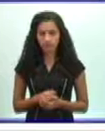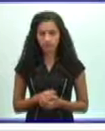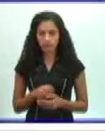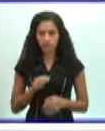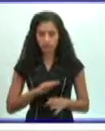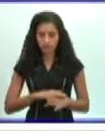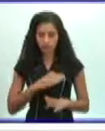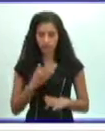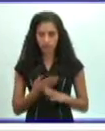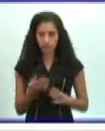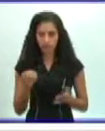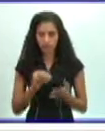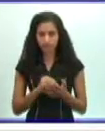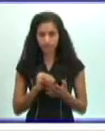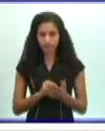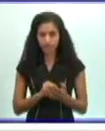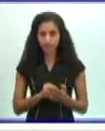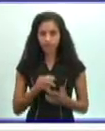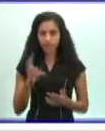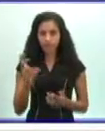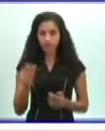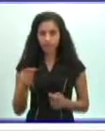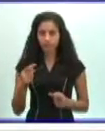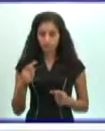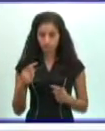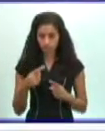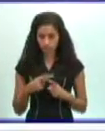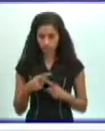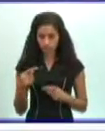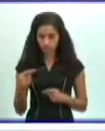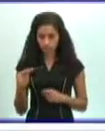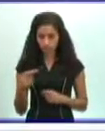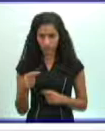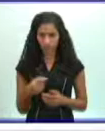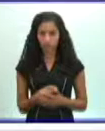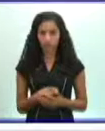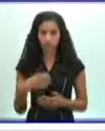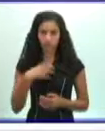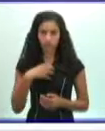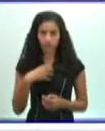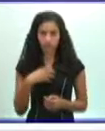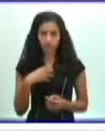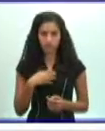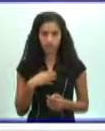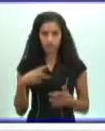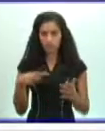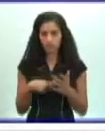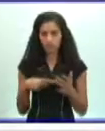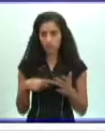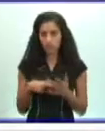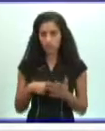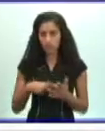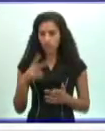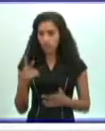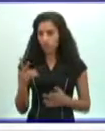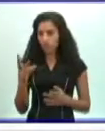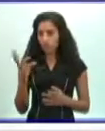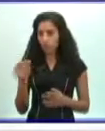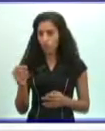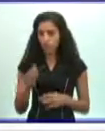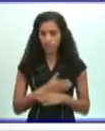Vuelvo a obtener un producto negativo, pues es el resultado de multiplicar dos números con signos